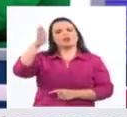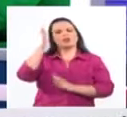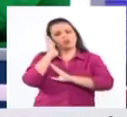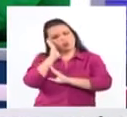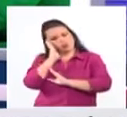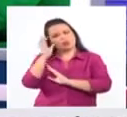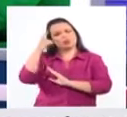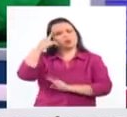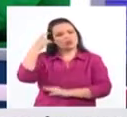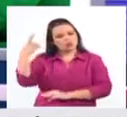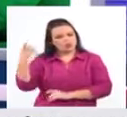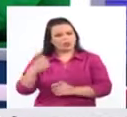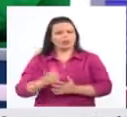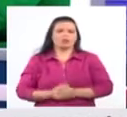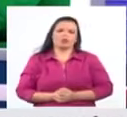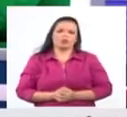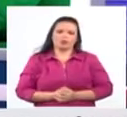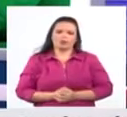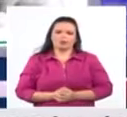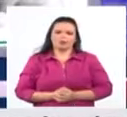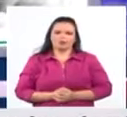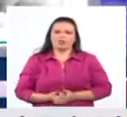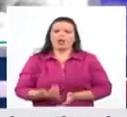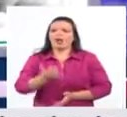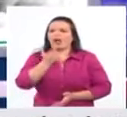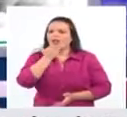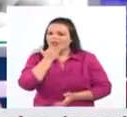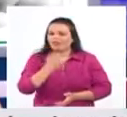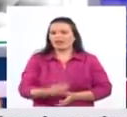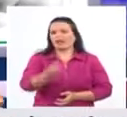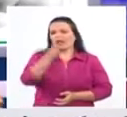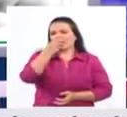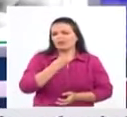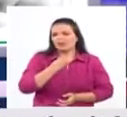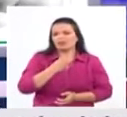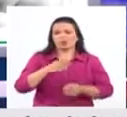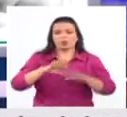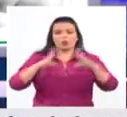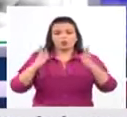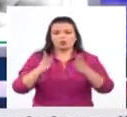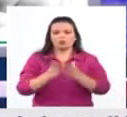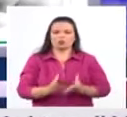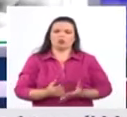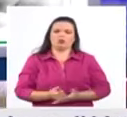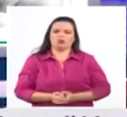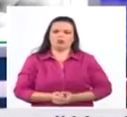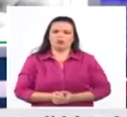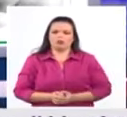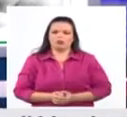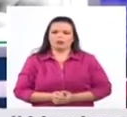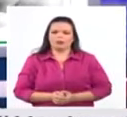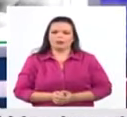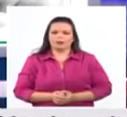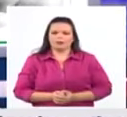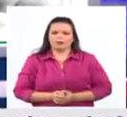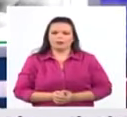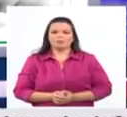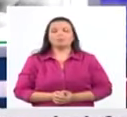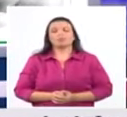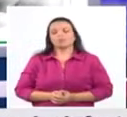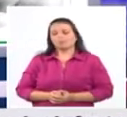plazo adicciones, pudieran aparecer. Doctora, muy interesante estos temas, sobre todo porque también pienso en los adultos mayores.